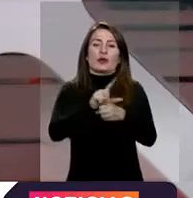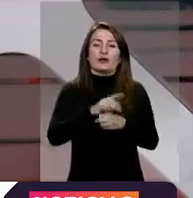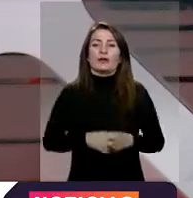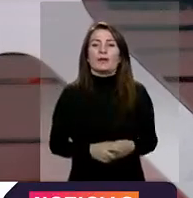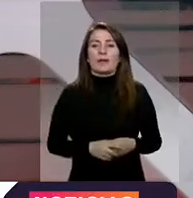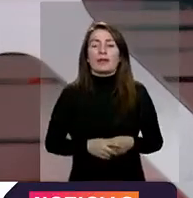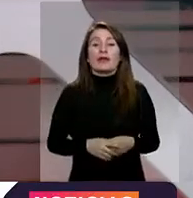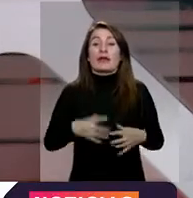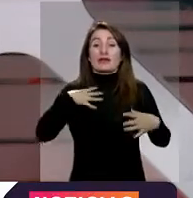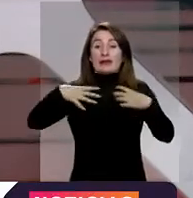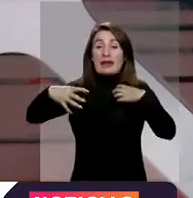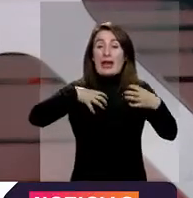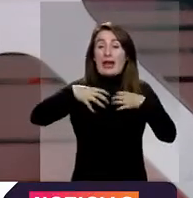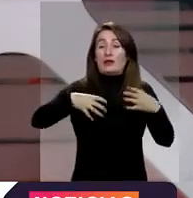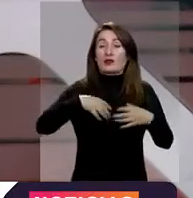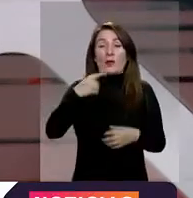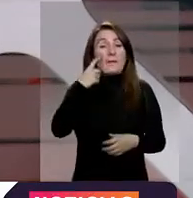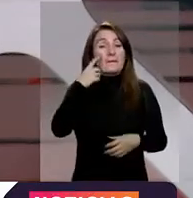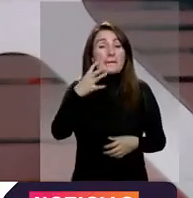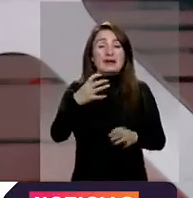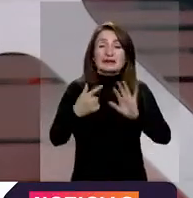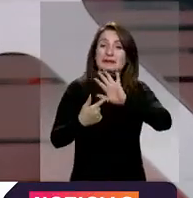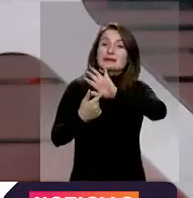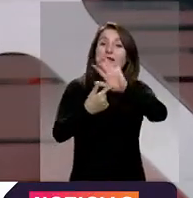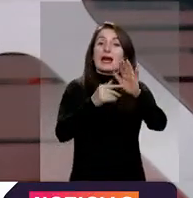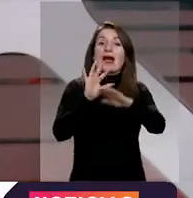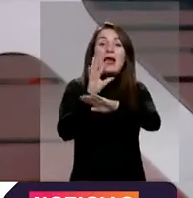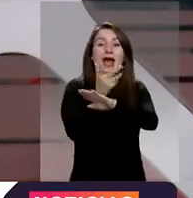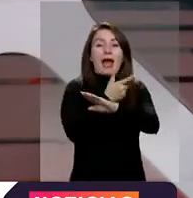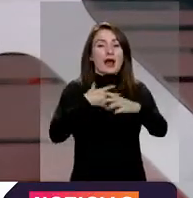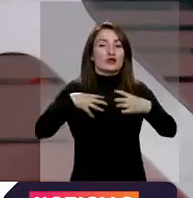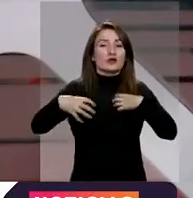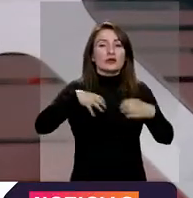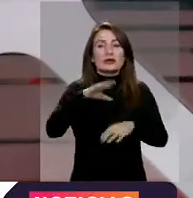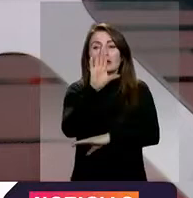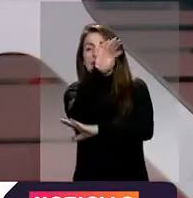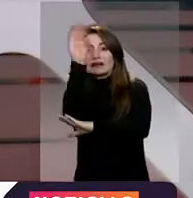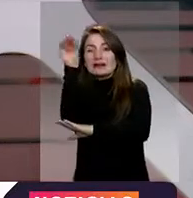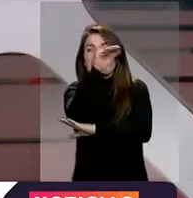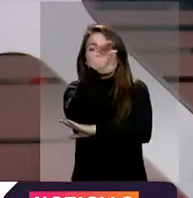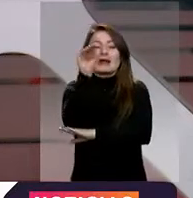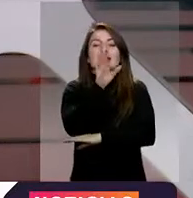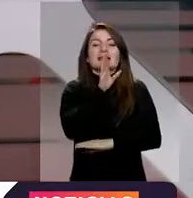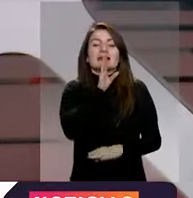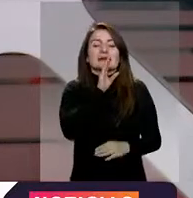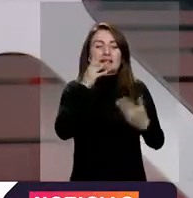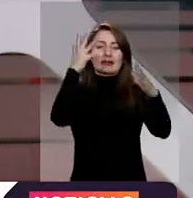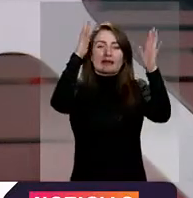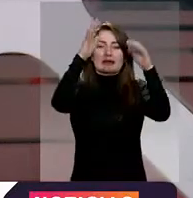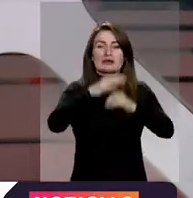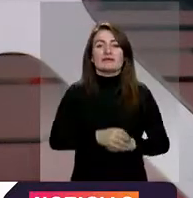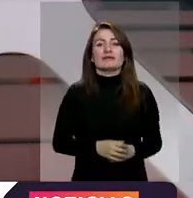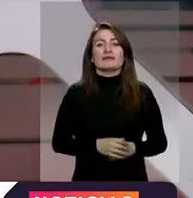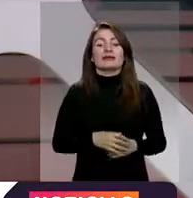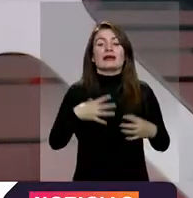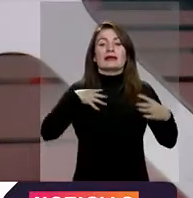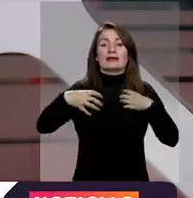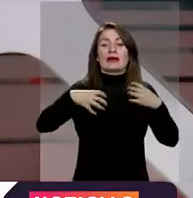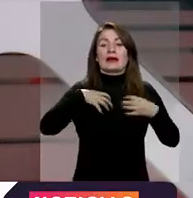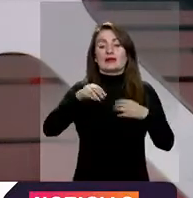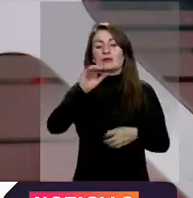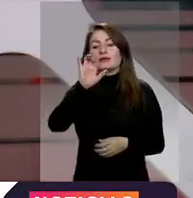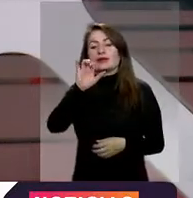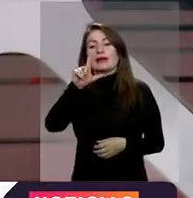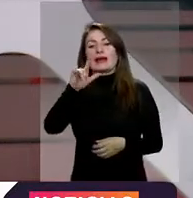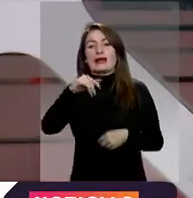Y uno de los teatros más representativos para las artes escénicas y los títeres está de celebración. Se trata del Teatro El Parque,